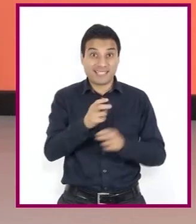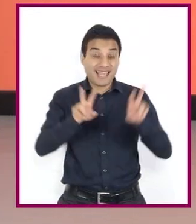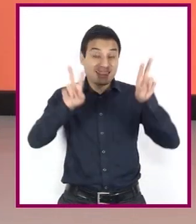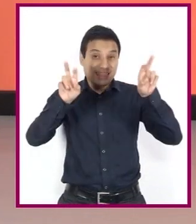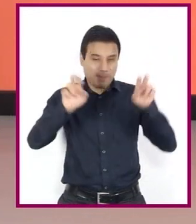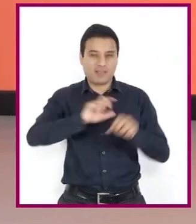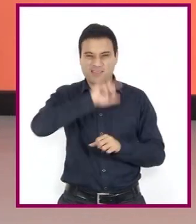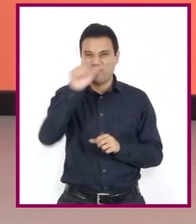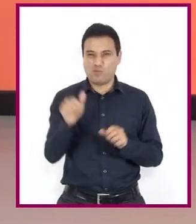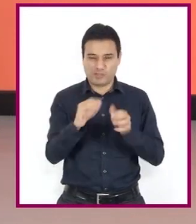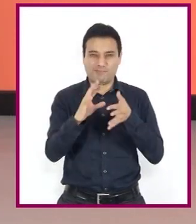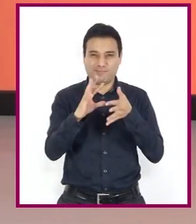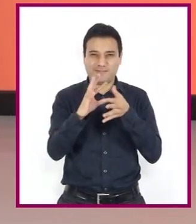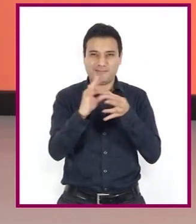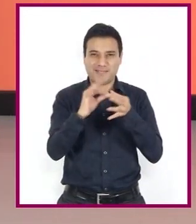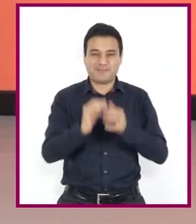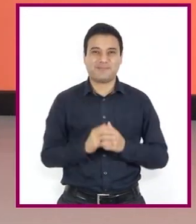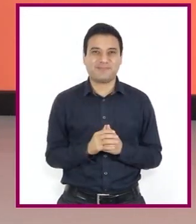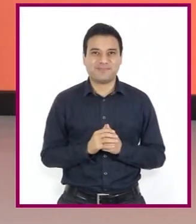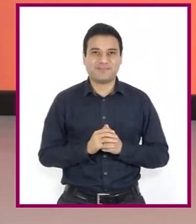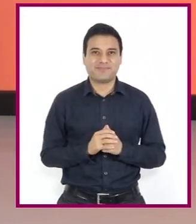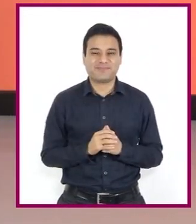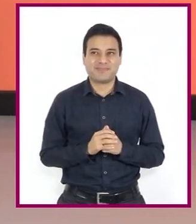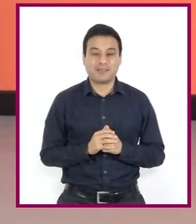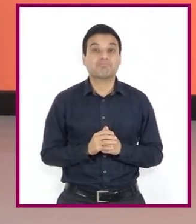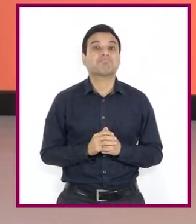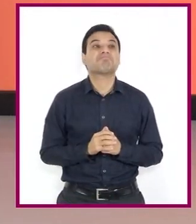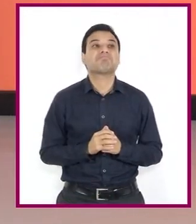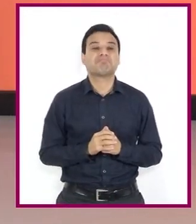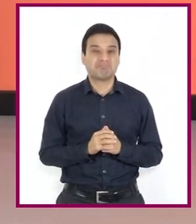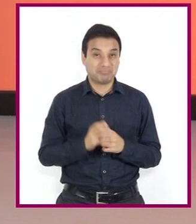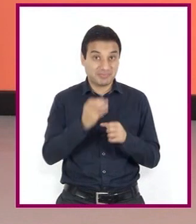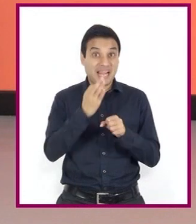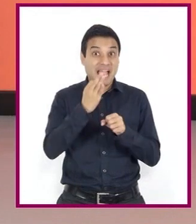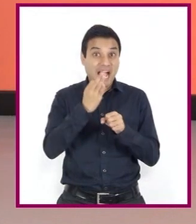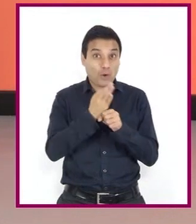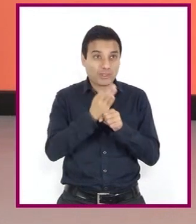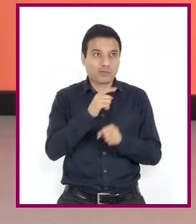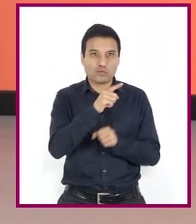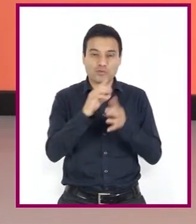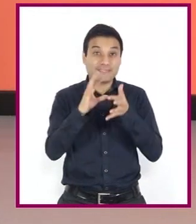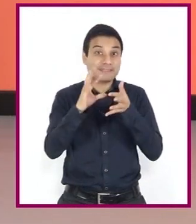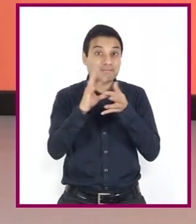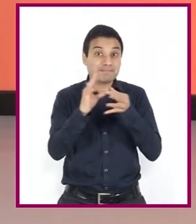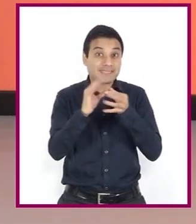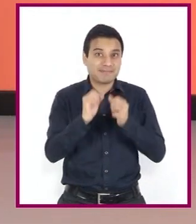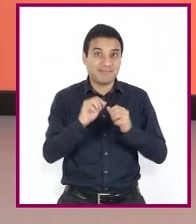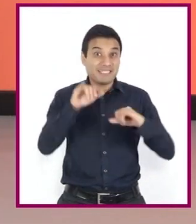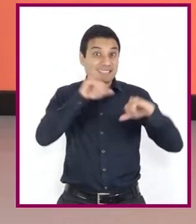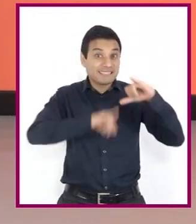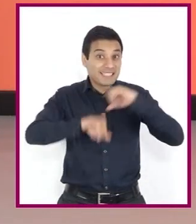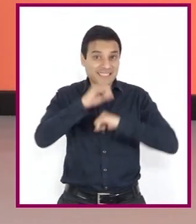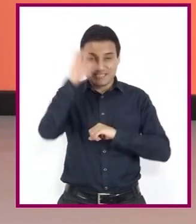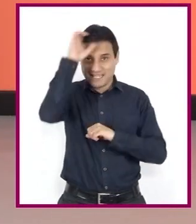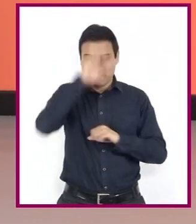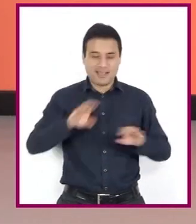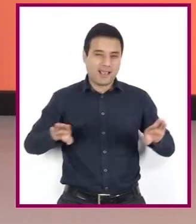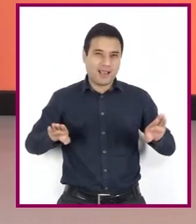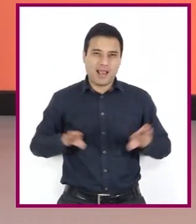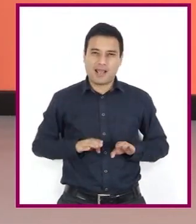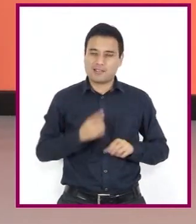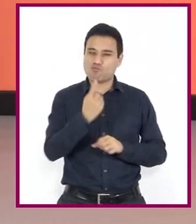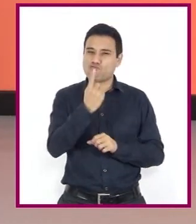más adelante. Maestro, acabas de mencionar una característica importante de la ciencia, ya